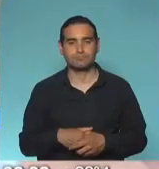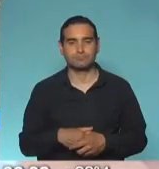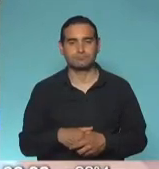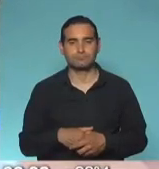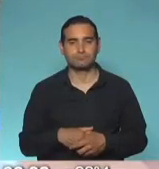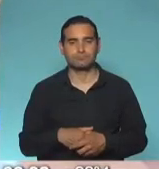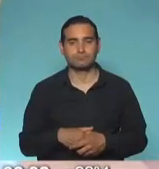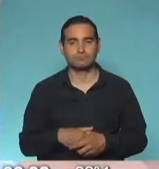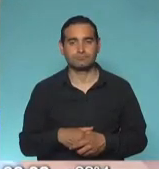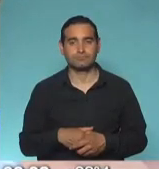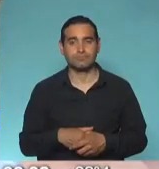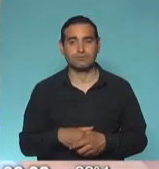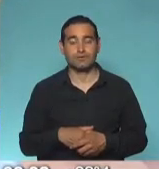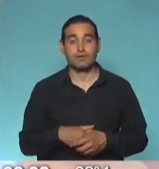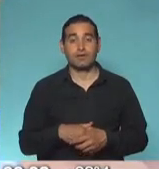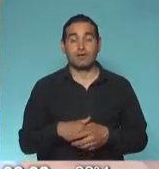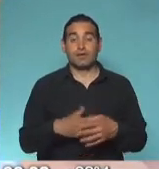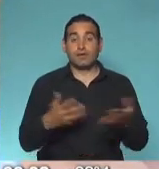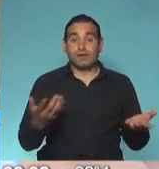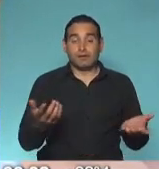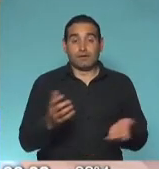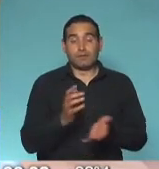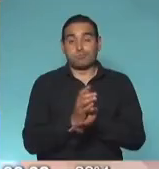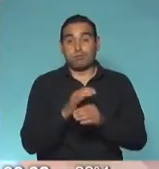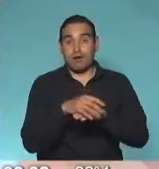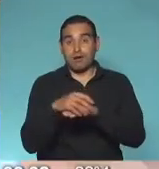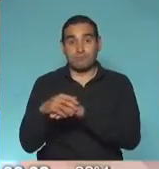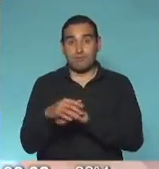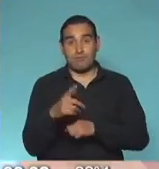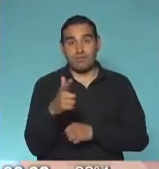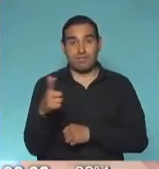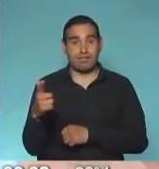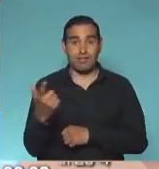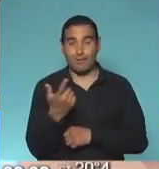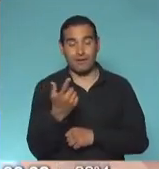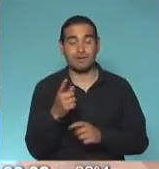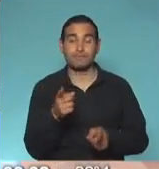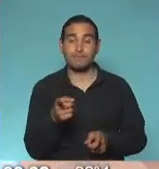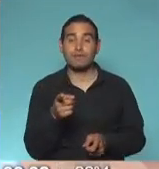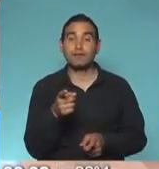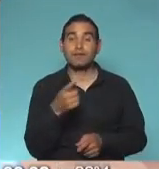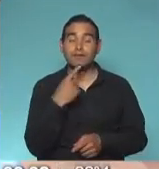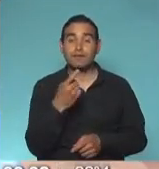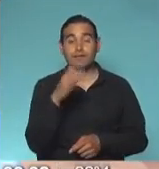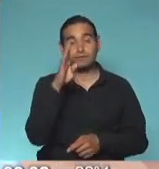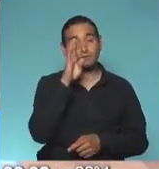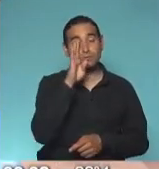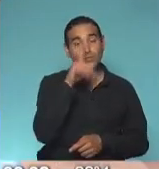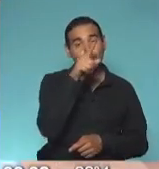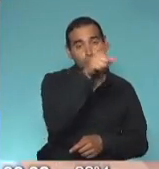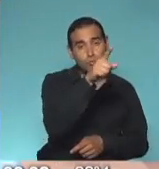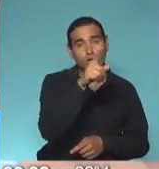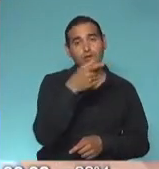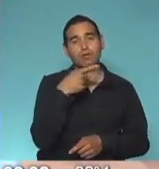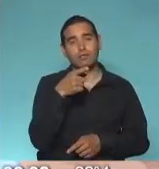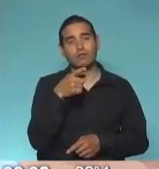Sin más amigos que las montañas, un viejo proverbio kurdo que volvió a circular en estos días, luego de que Estados Unidos creara esta especie de